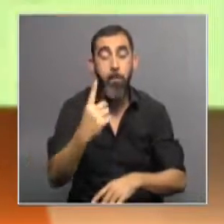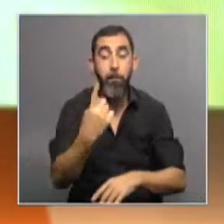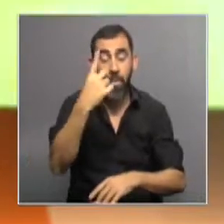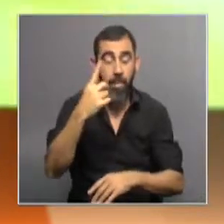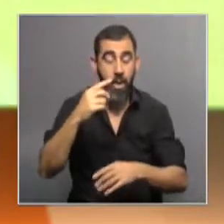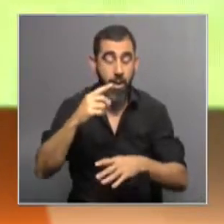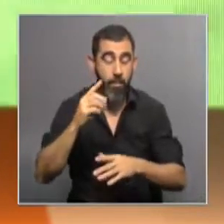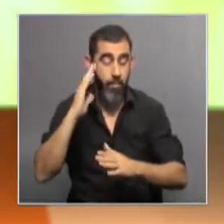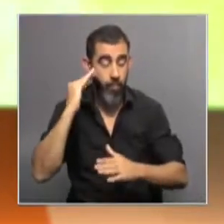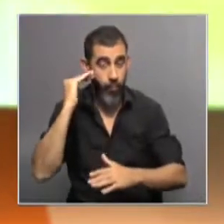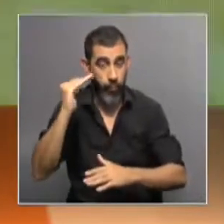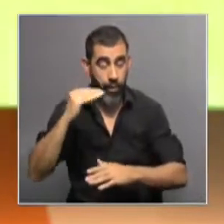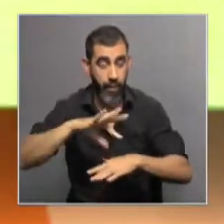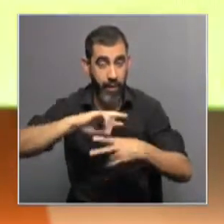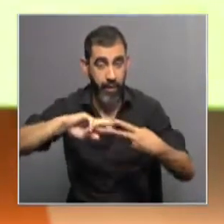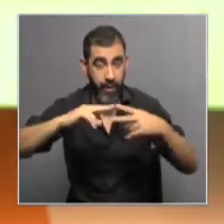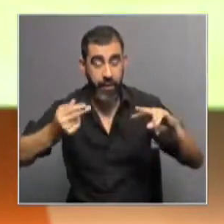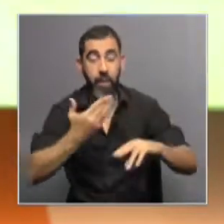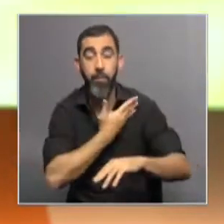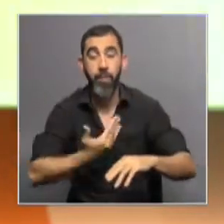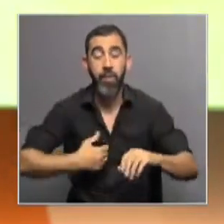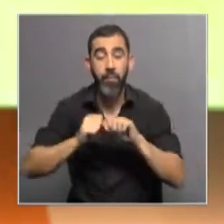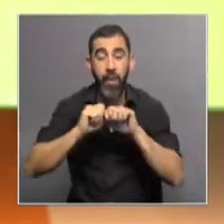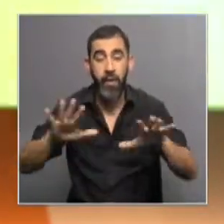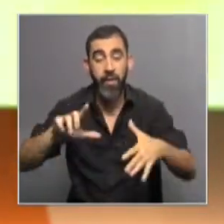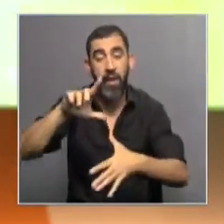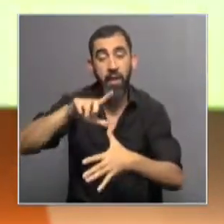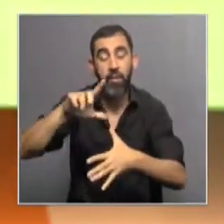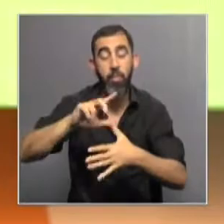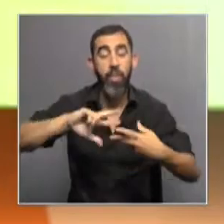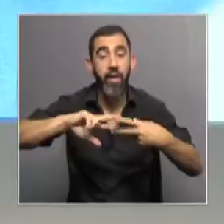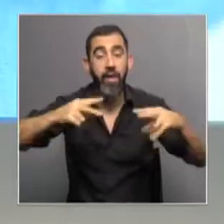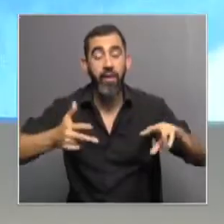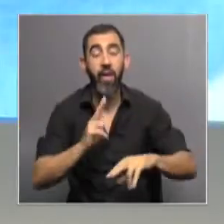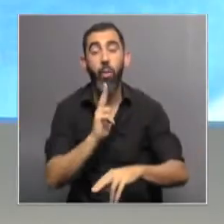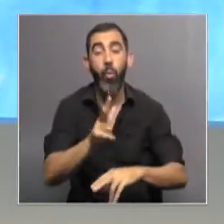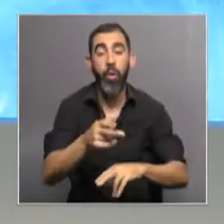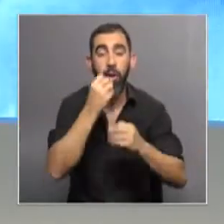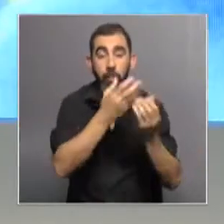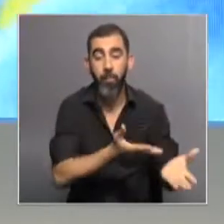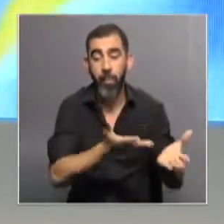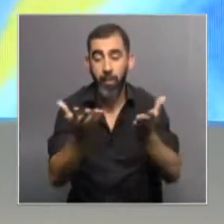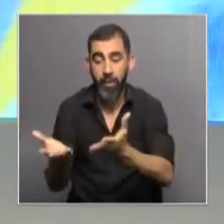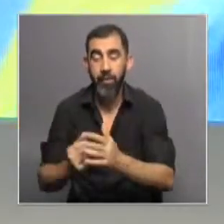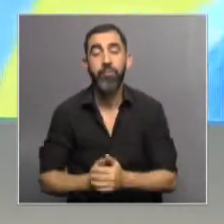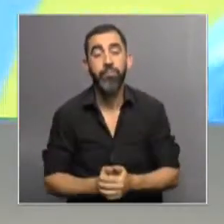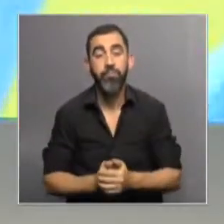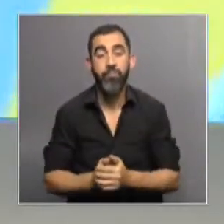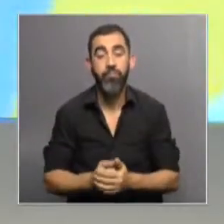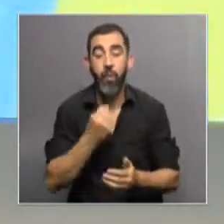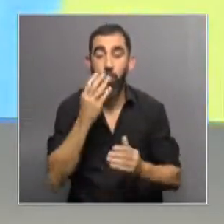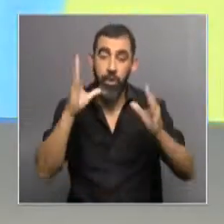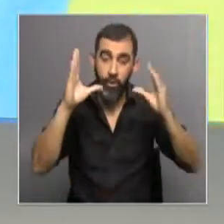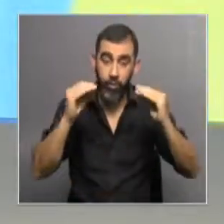genética y biología molecular, presidenta de la Red Latinoamericana de Genética Humana. Mariela, bienvenida. Buenas noches. Bueno, buenas noches.